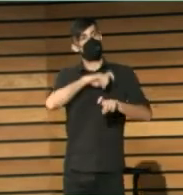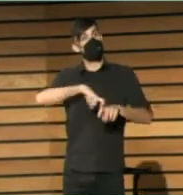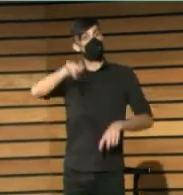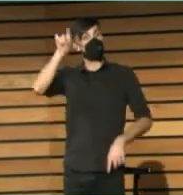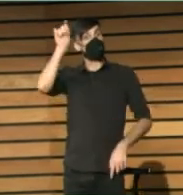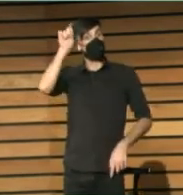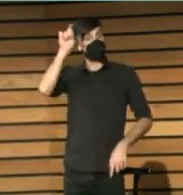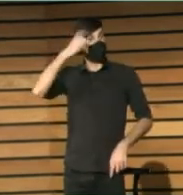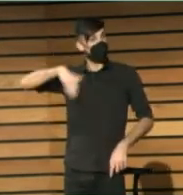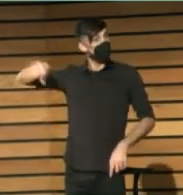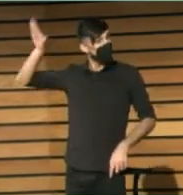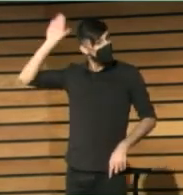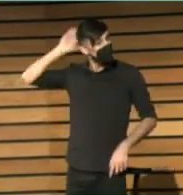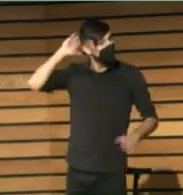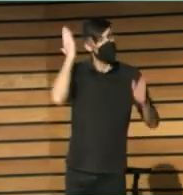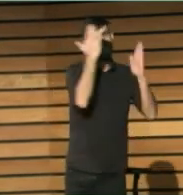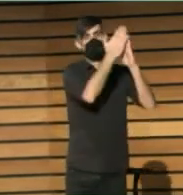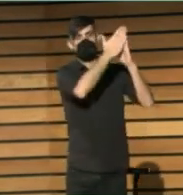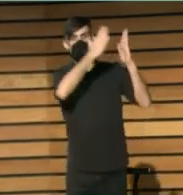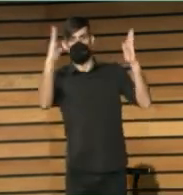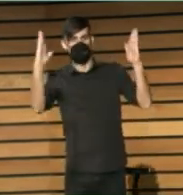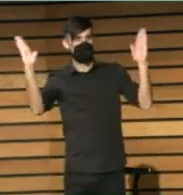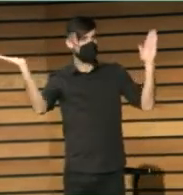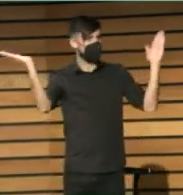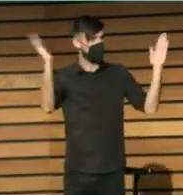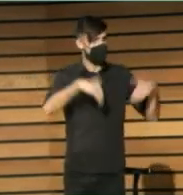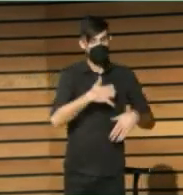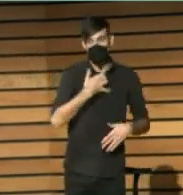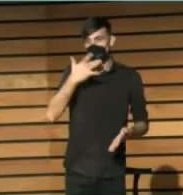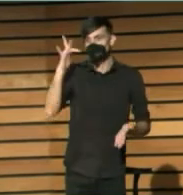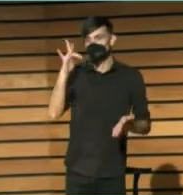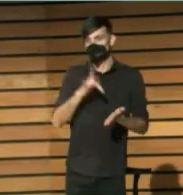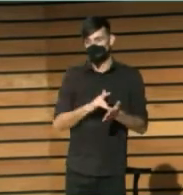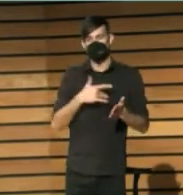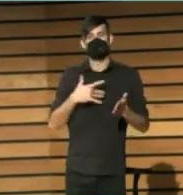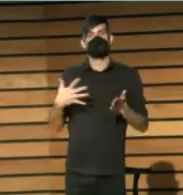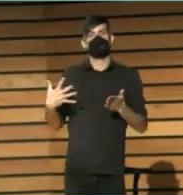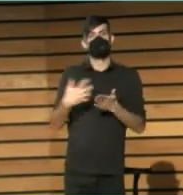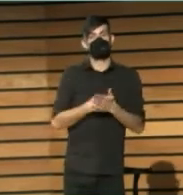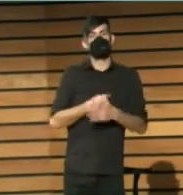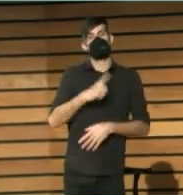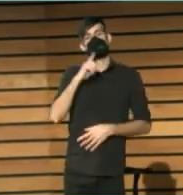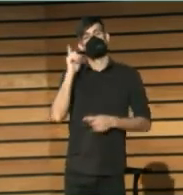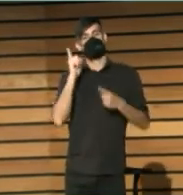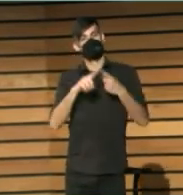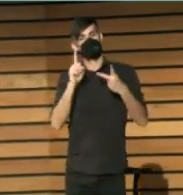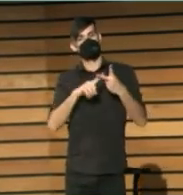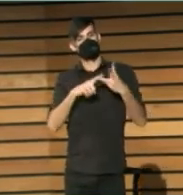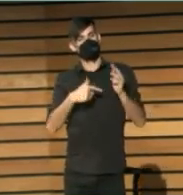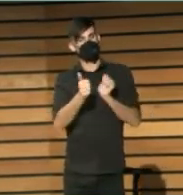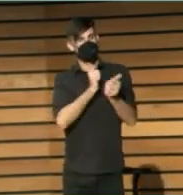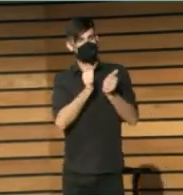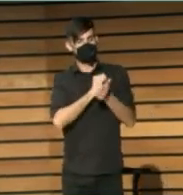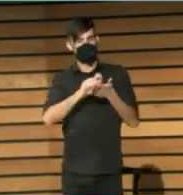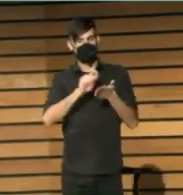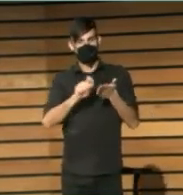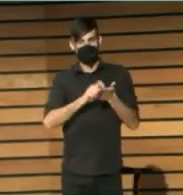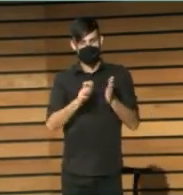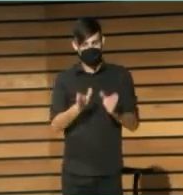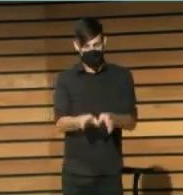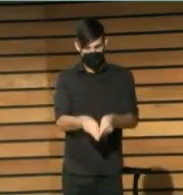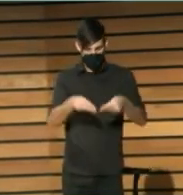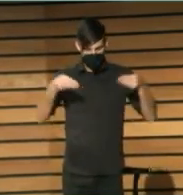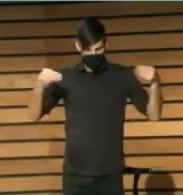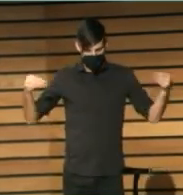libros. Y él leía, cuando nosotros ya hacíamos copiados, de un libro enorme donde no había letras,